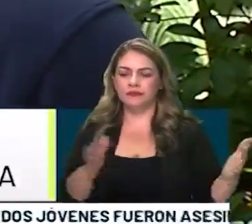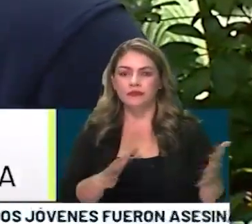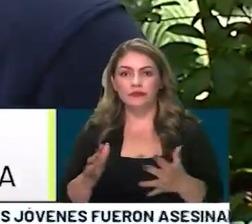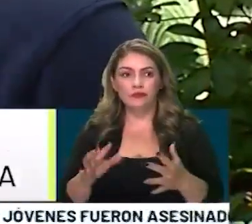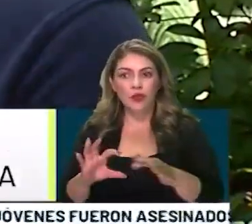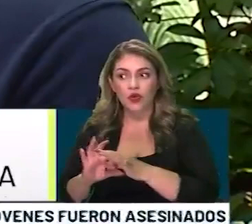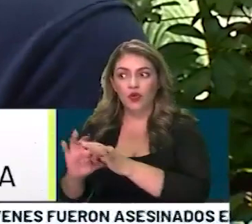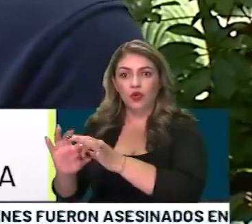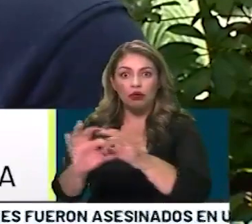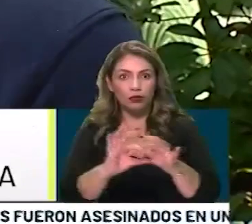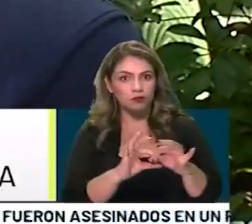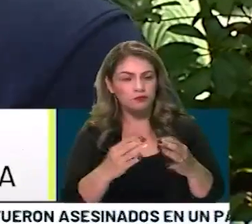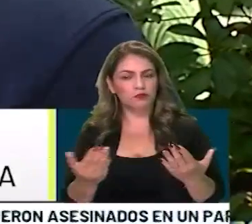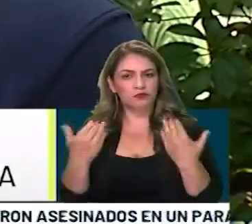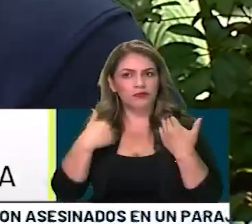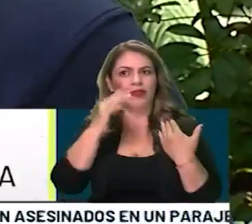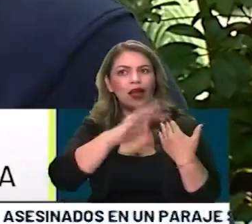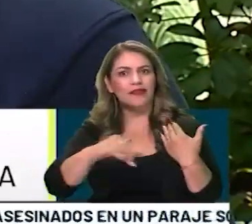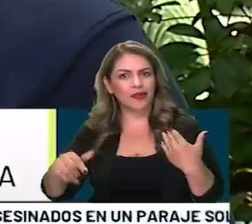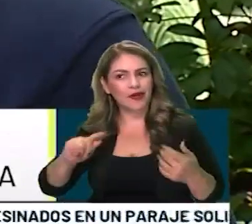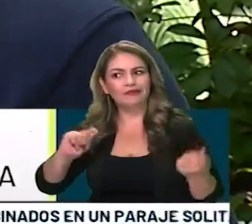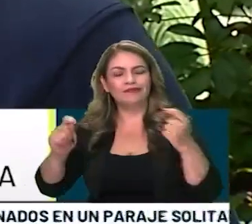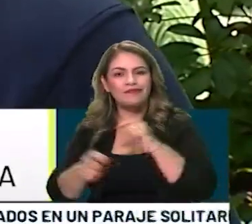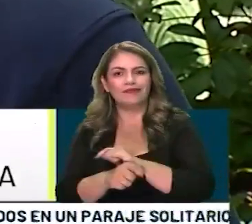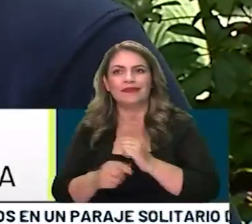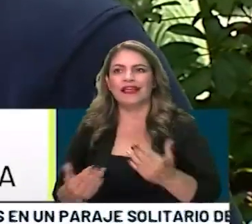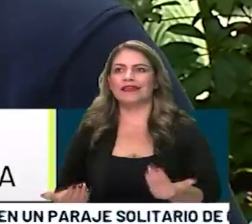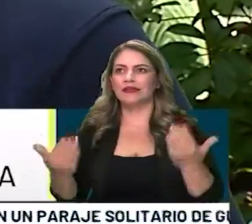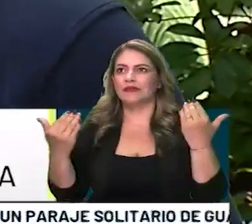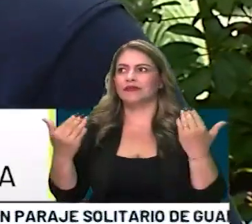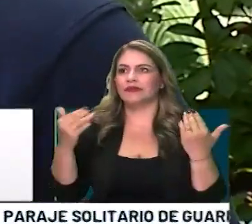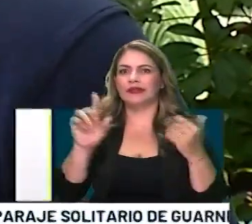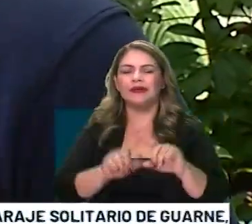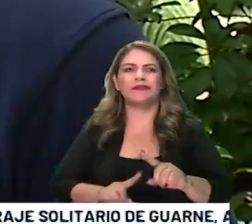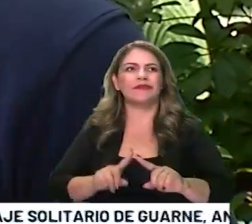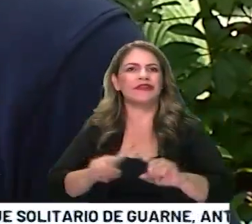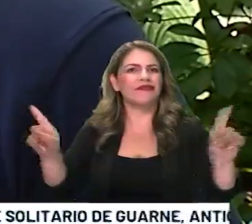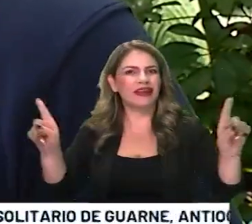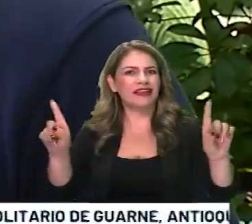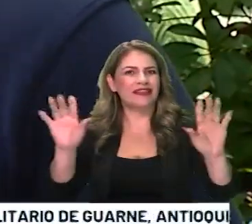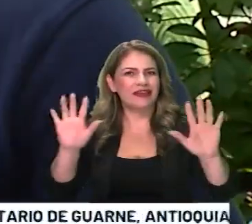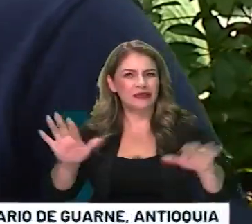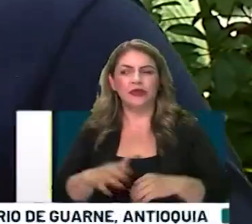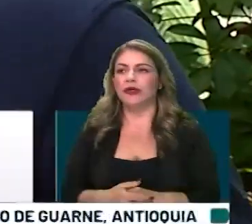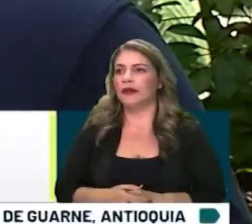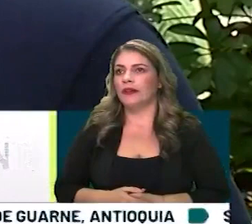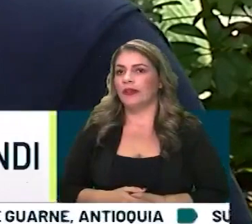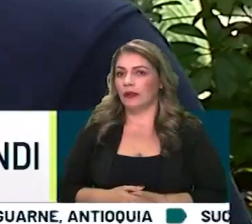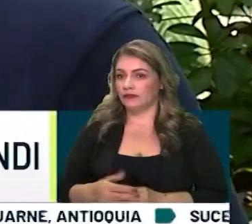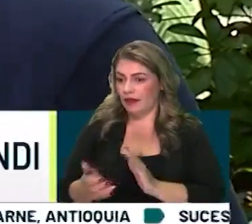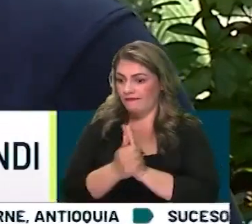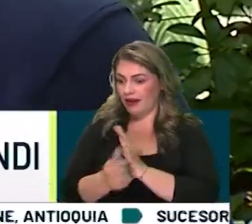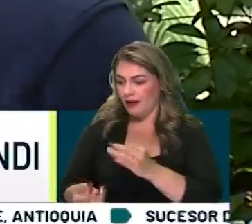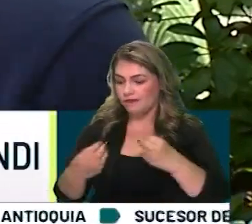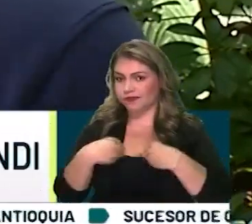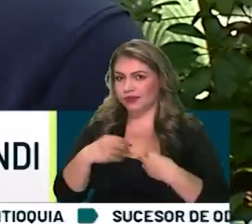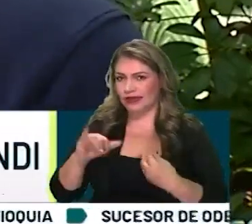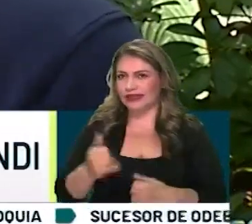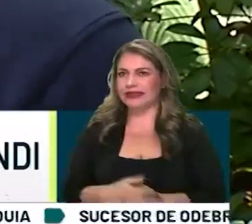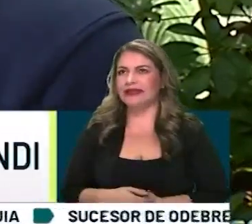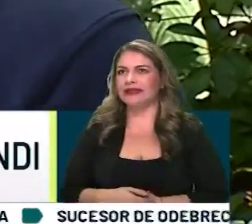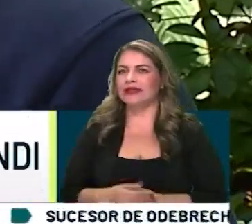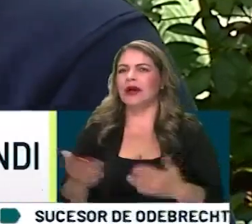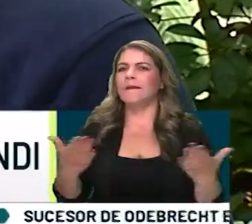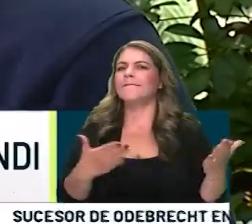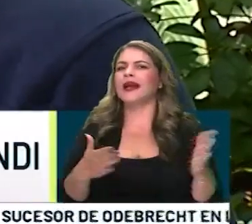ha hecho que Antioquia se pueda diferenciar de otros departamentos del país es esa capacidad que tenemos de hacer ese trinomio de planeación entre